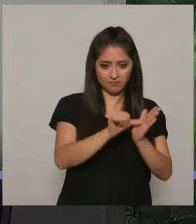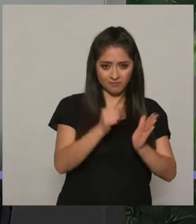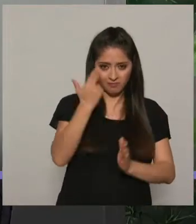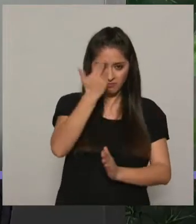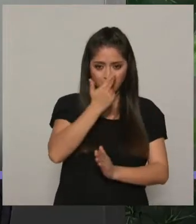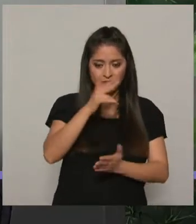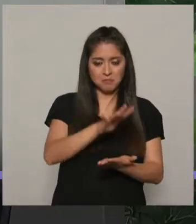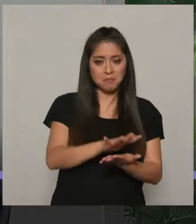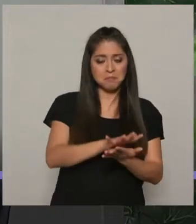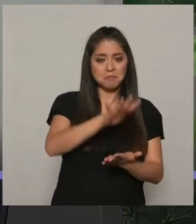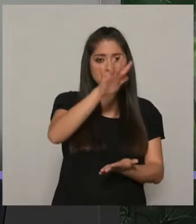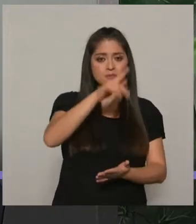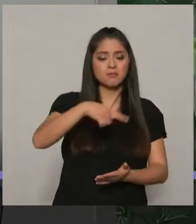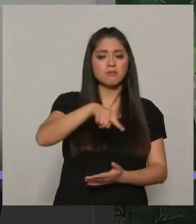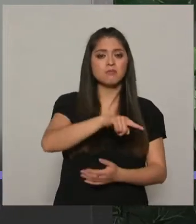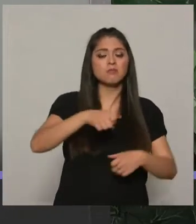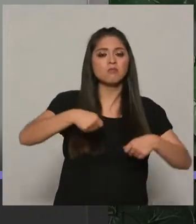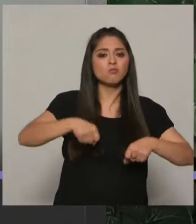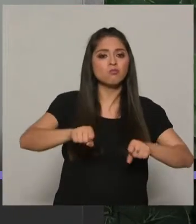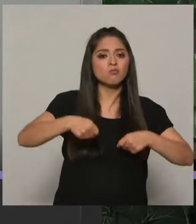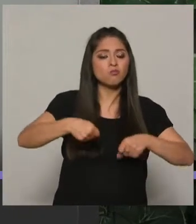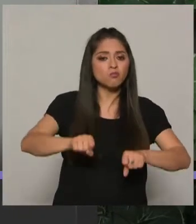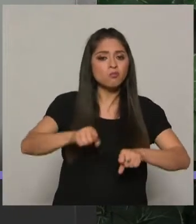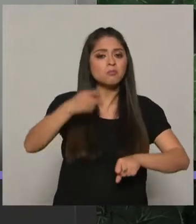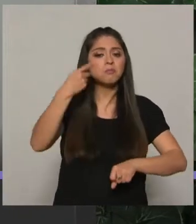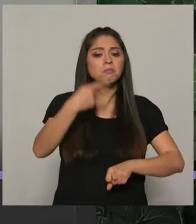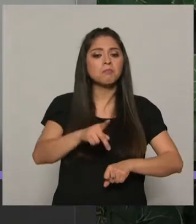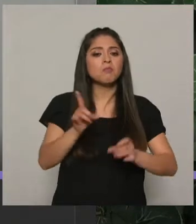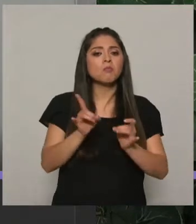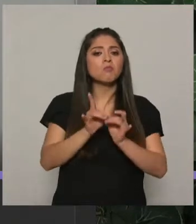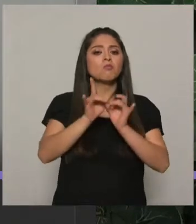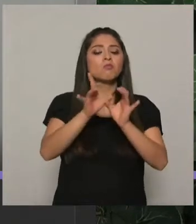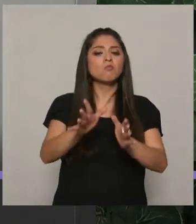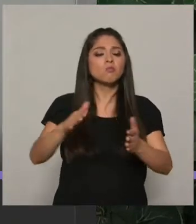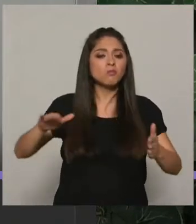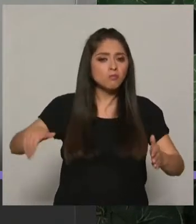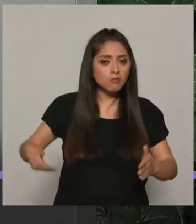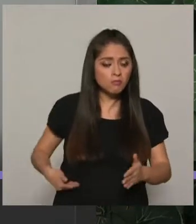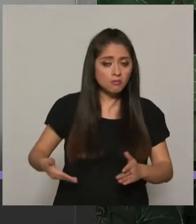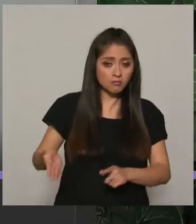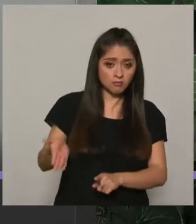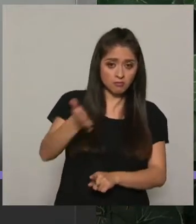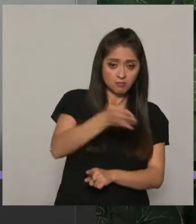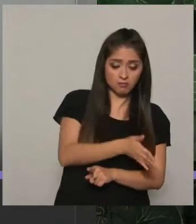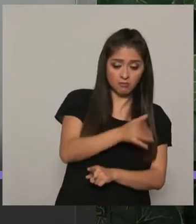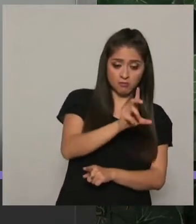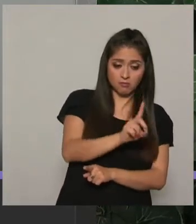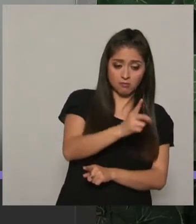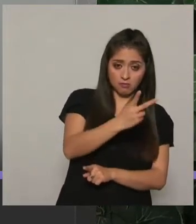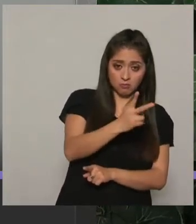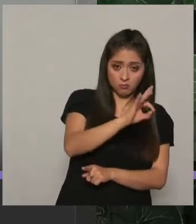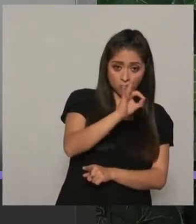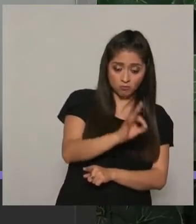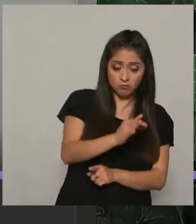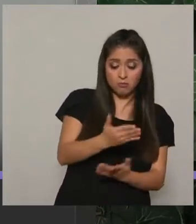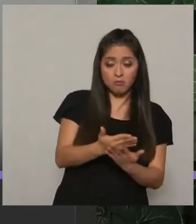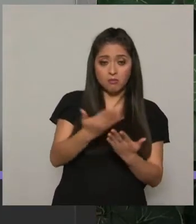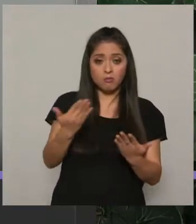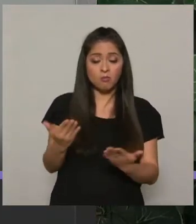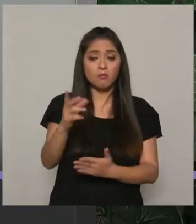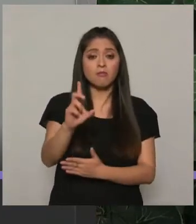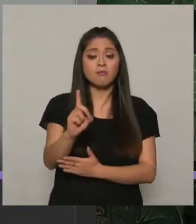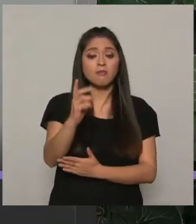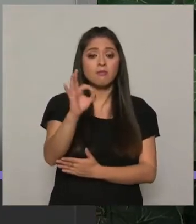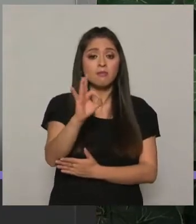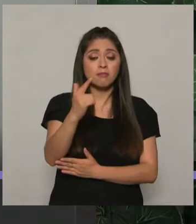un incremento en el número de motociclistas que están involucrados en un hecho de tránsito. Pasamos de ser el 32% a ser el 37%